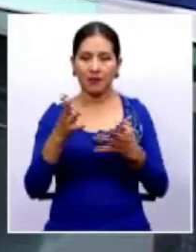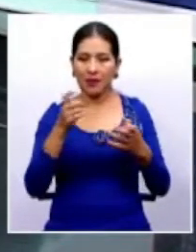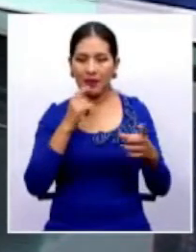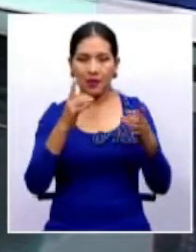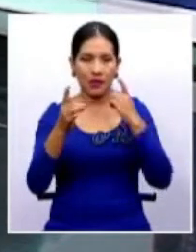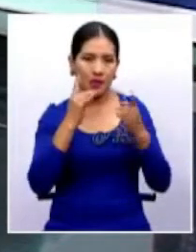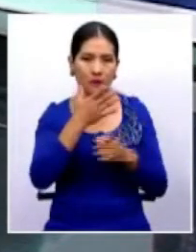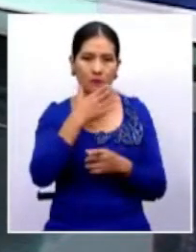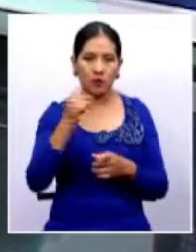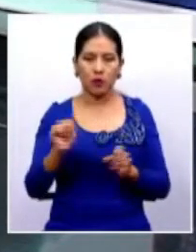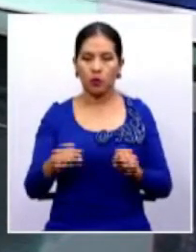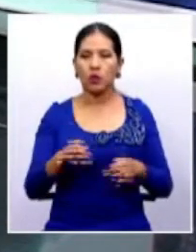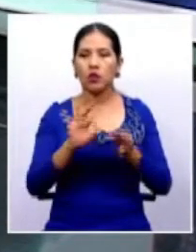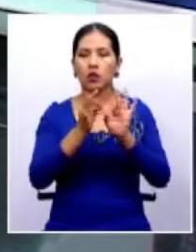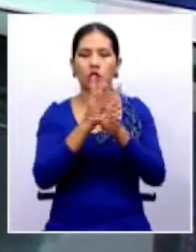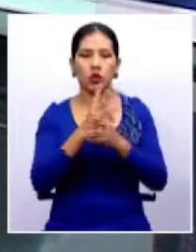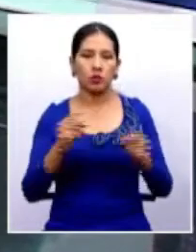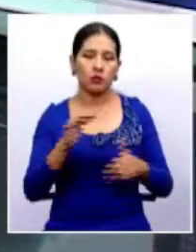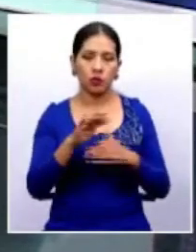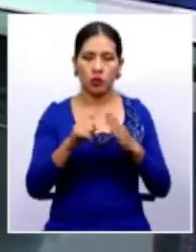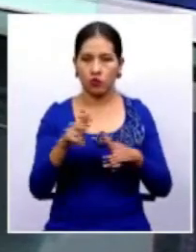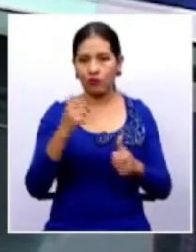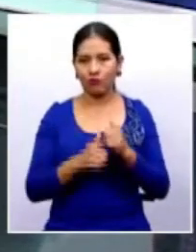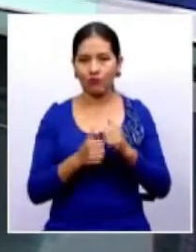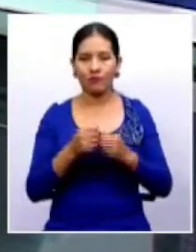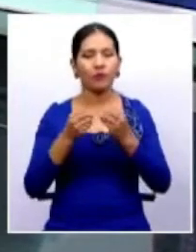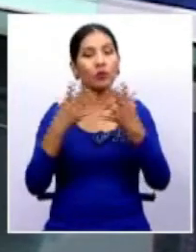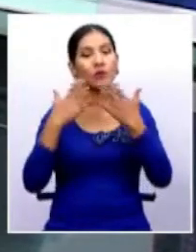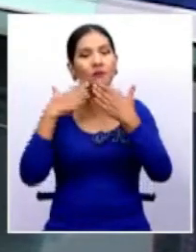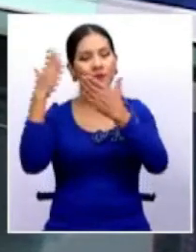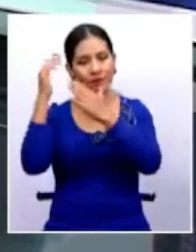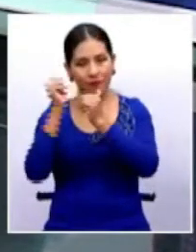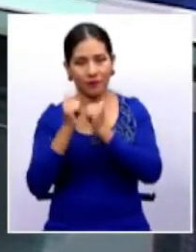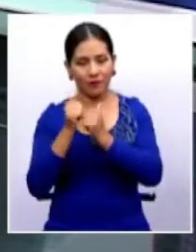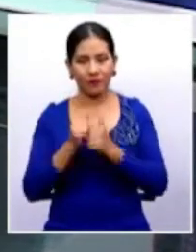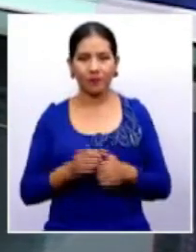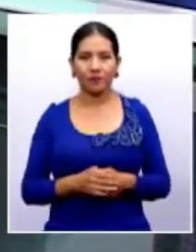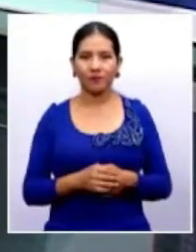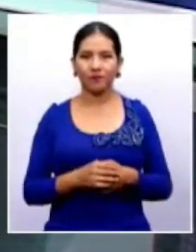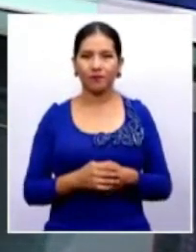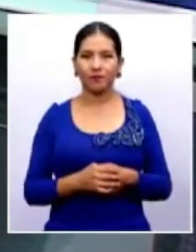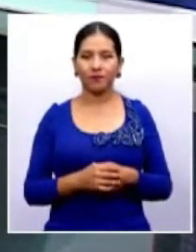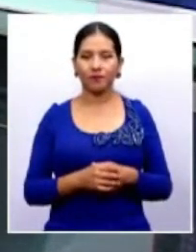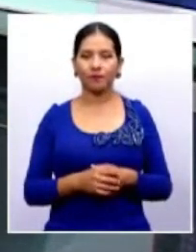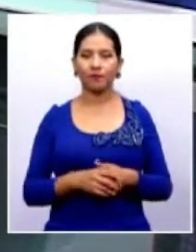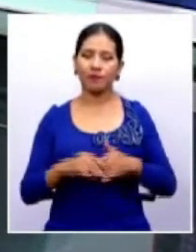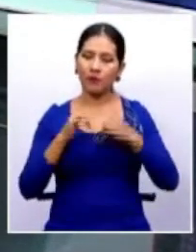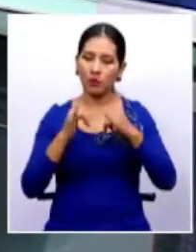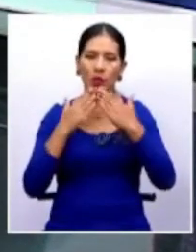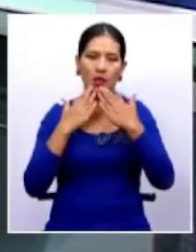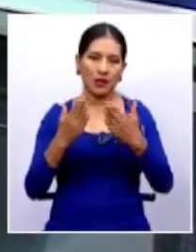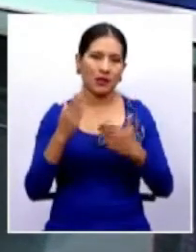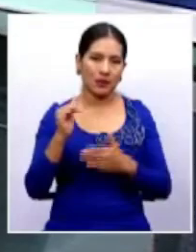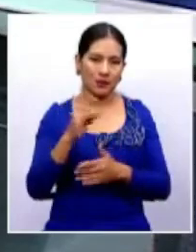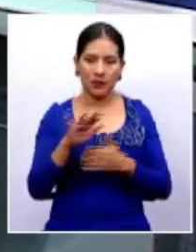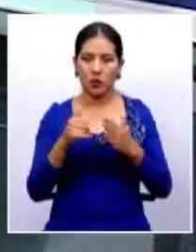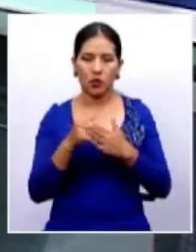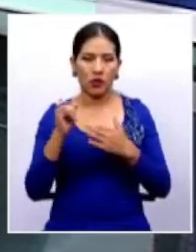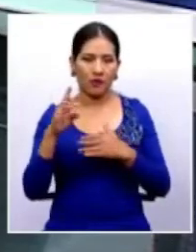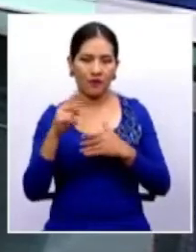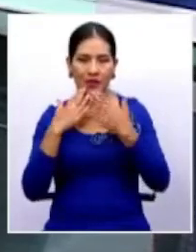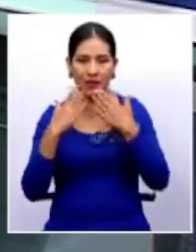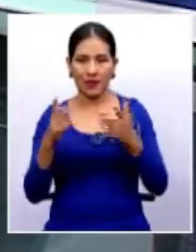única vía de poder resolver este tipo de tensiones Muchísimas gracias por habernos acompañado Muchísimas gracias Camila Muchísimas